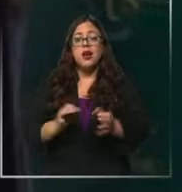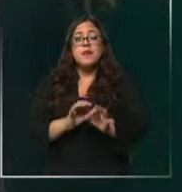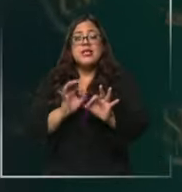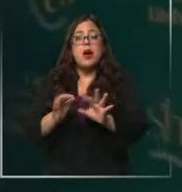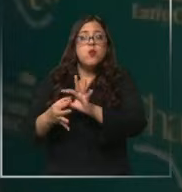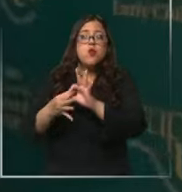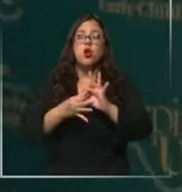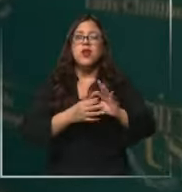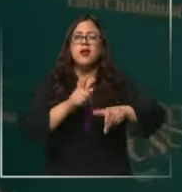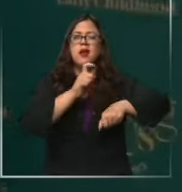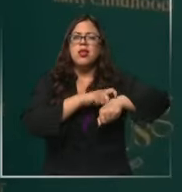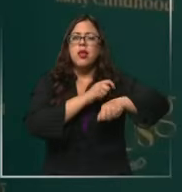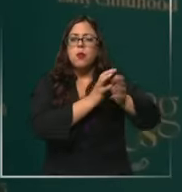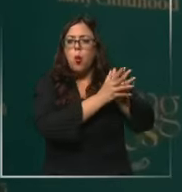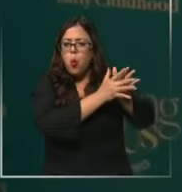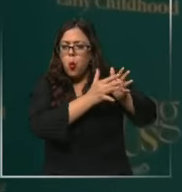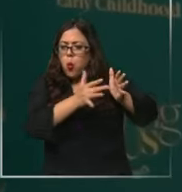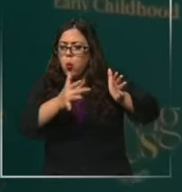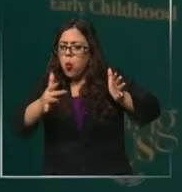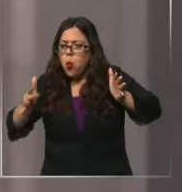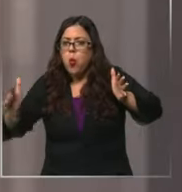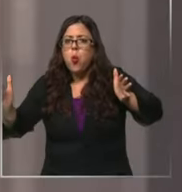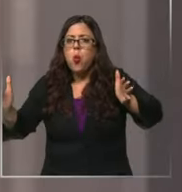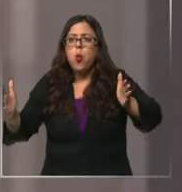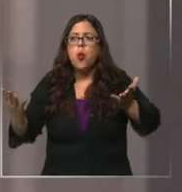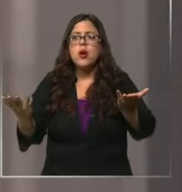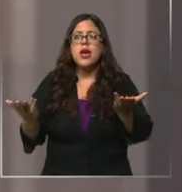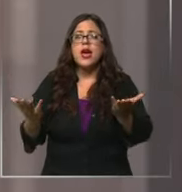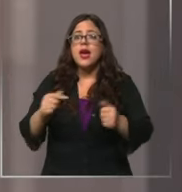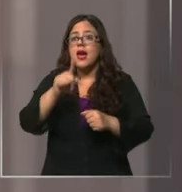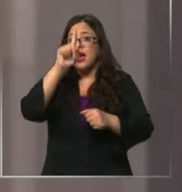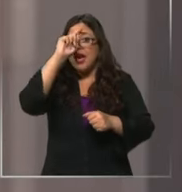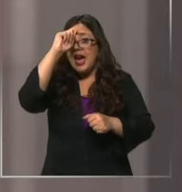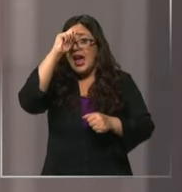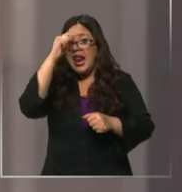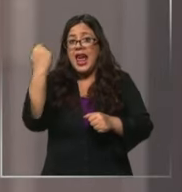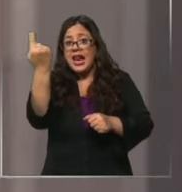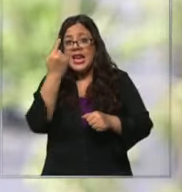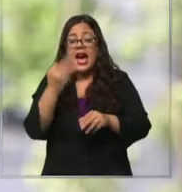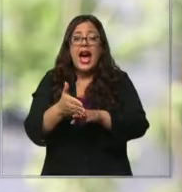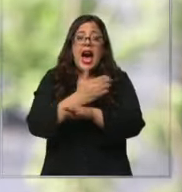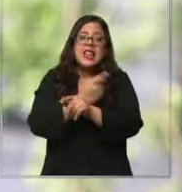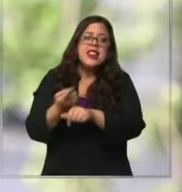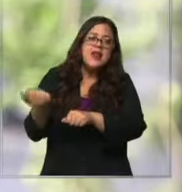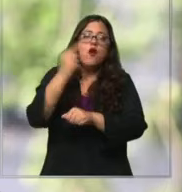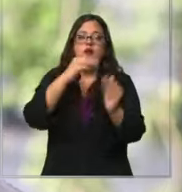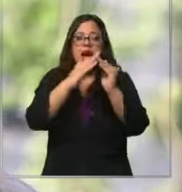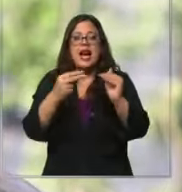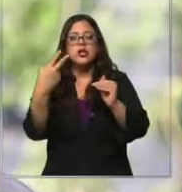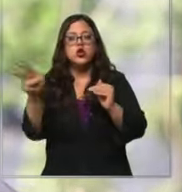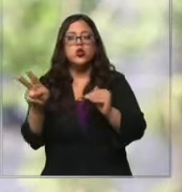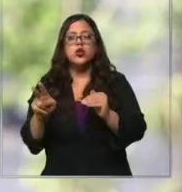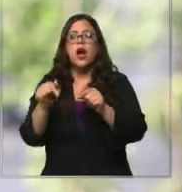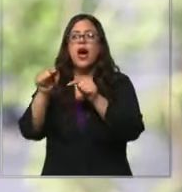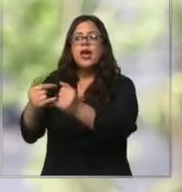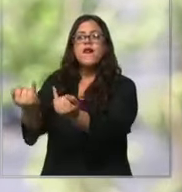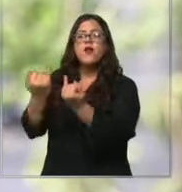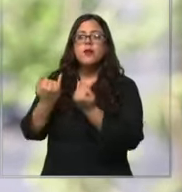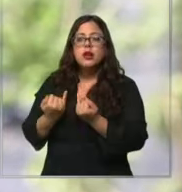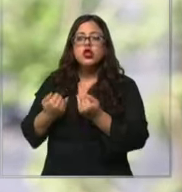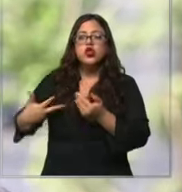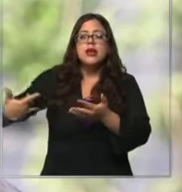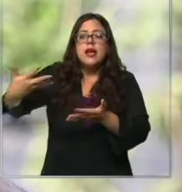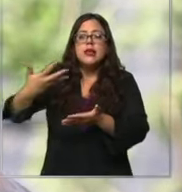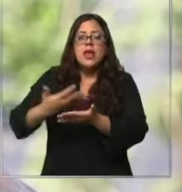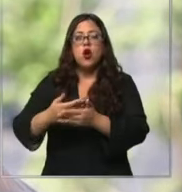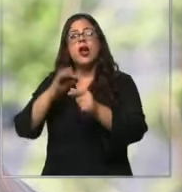especialmente por el largo tiempo que permanecerá en la London Clinic antes de volver a su casa en Windsor. Según lo que se ha podido recapitular entre estos días,